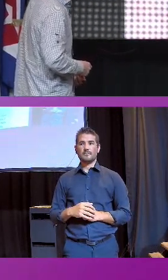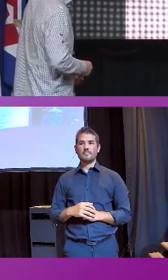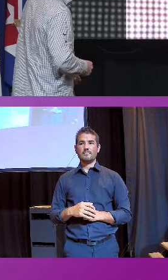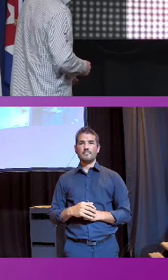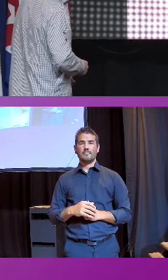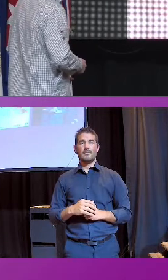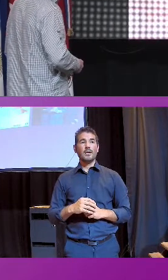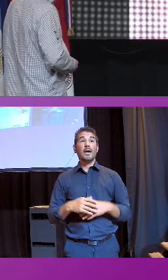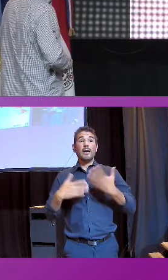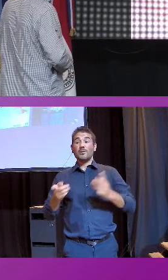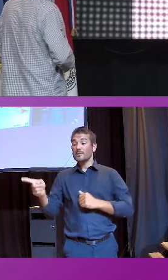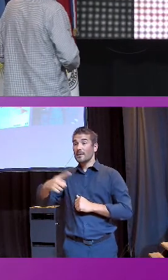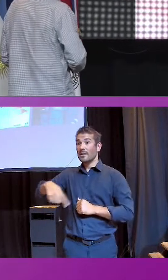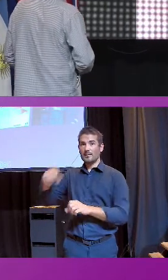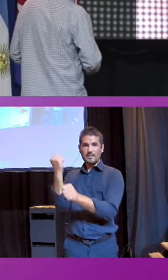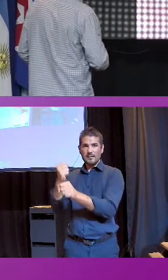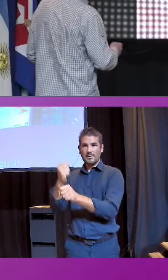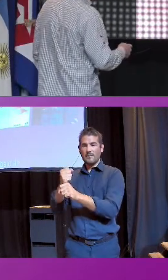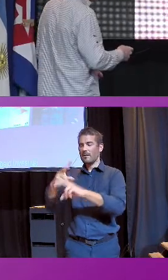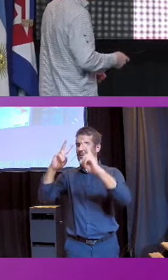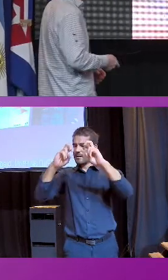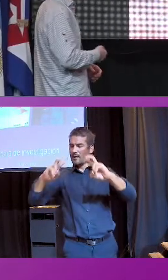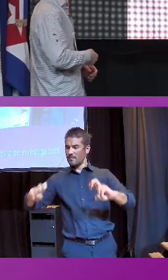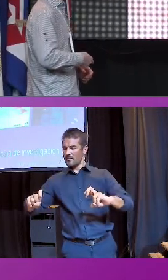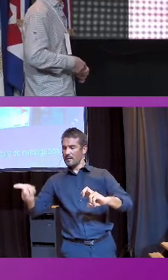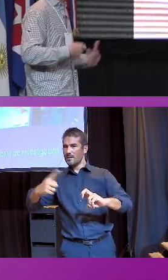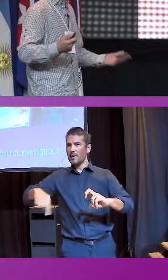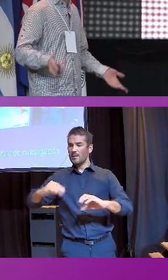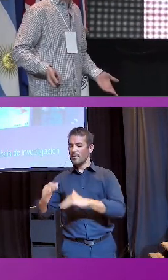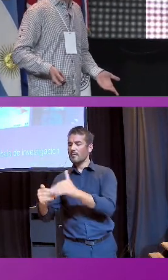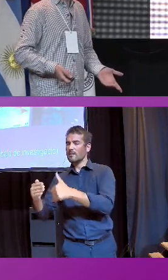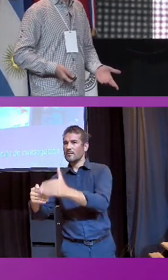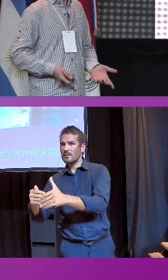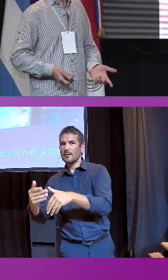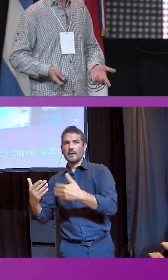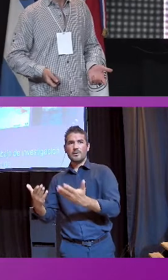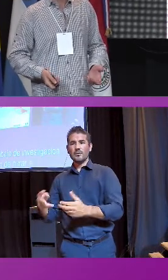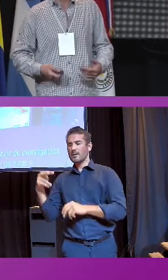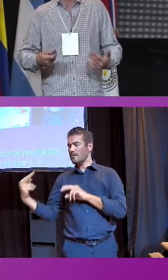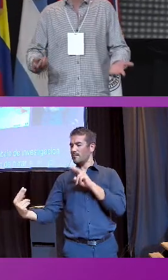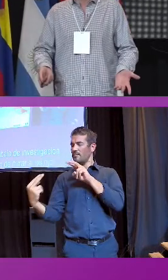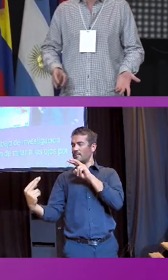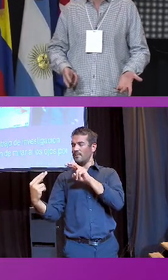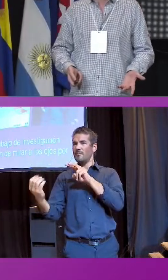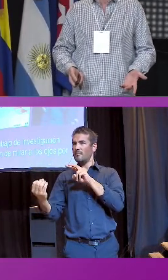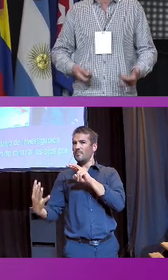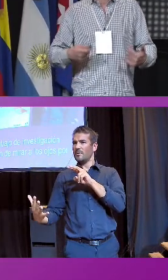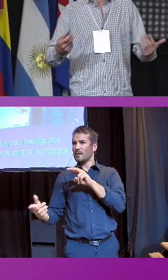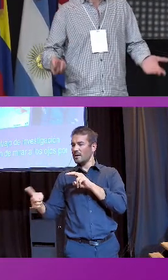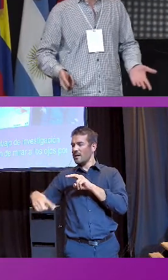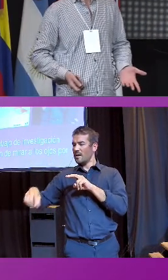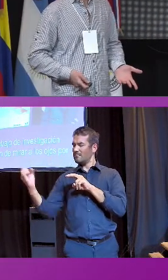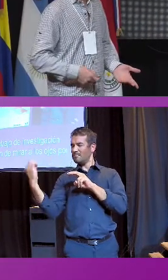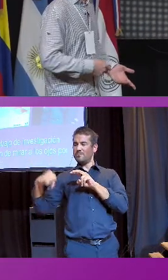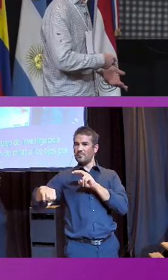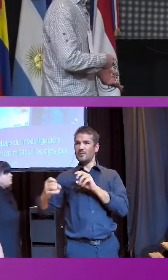Entonces lo que hicieron fue hacer un trabajo, una investigación para tratar de diferenciar si dejaban de mirar a los ojos por una cuestión de aversión, de